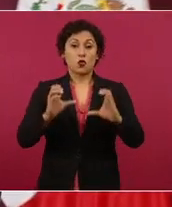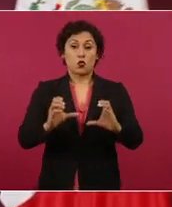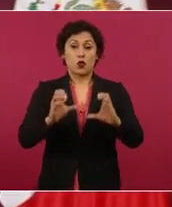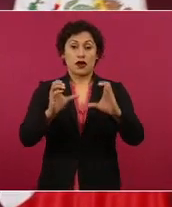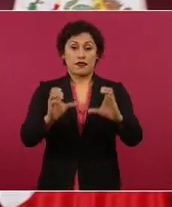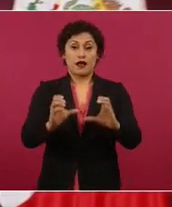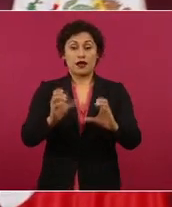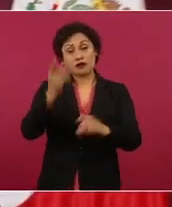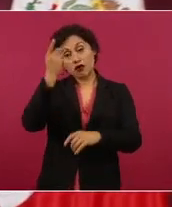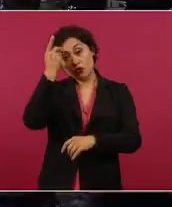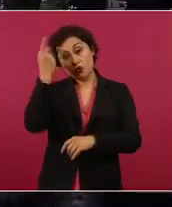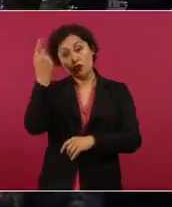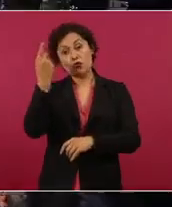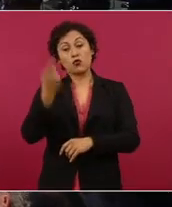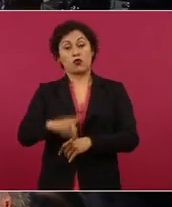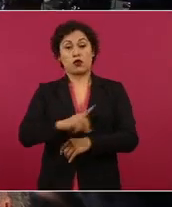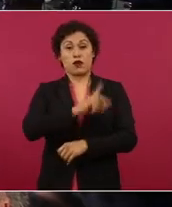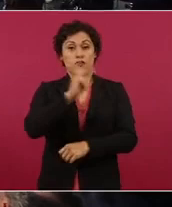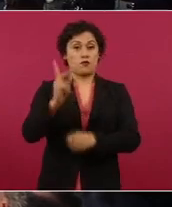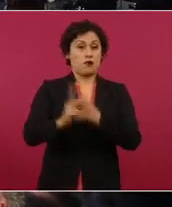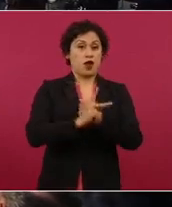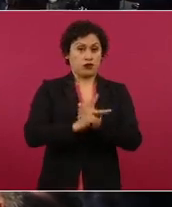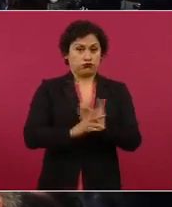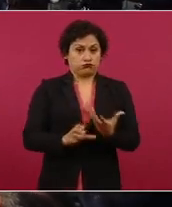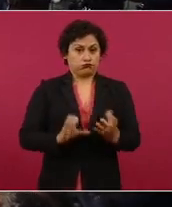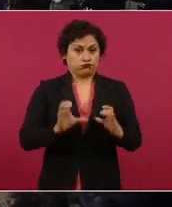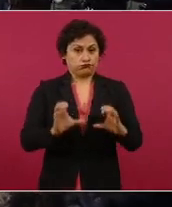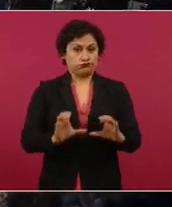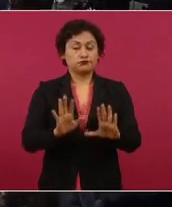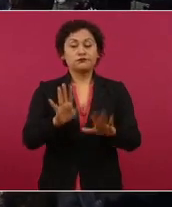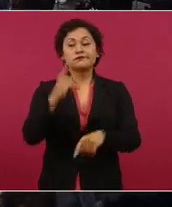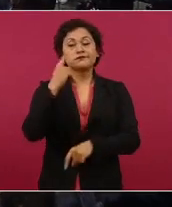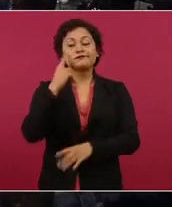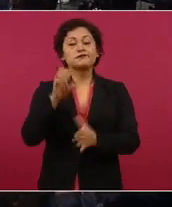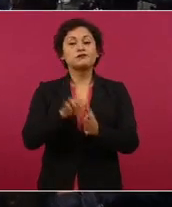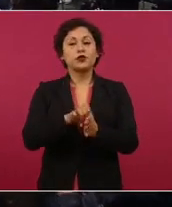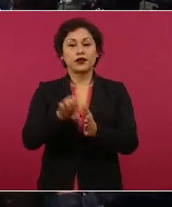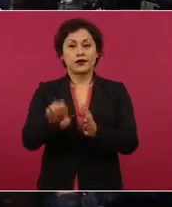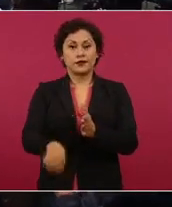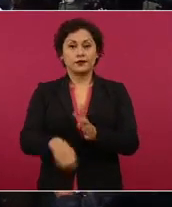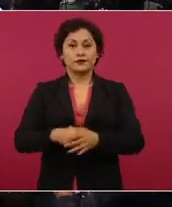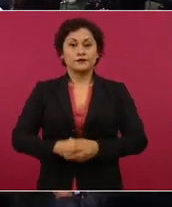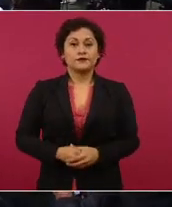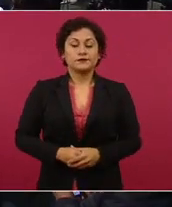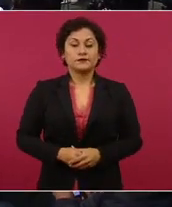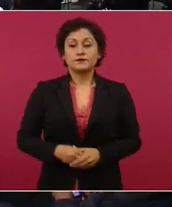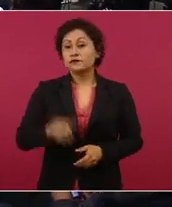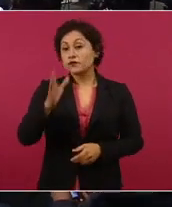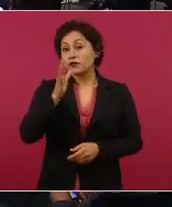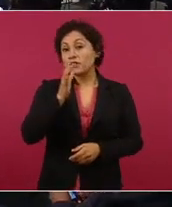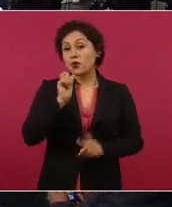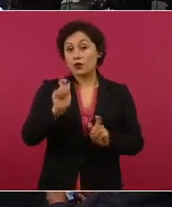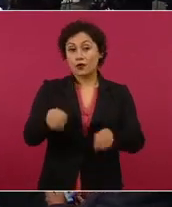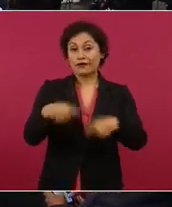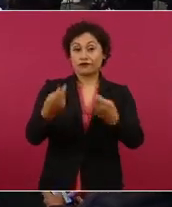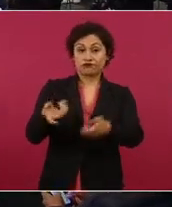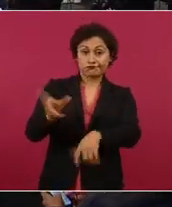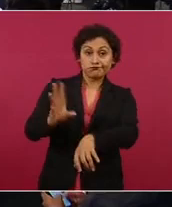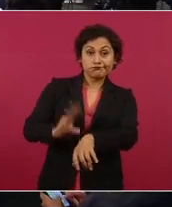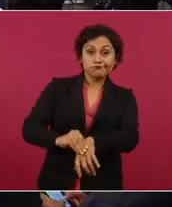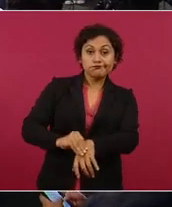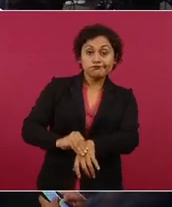pueblo. Por ejemplo, no se puede dar un subsidio